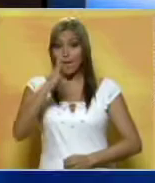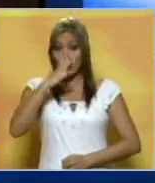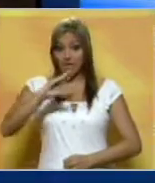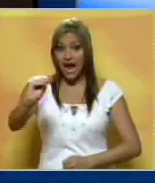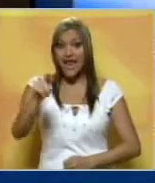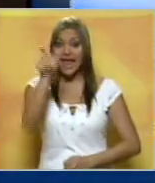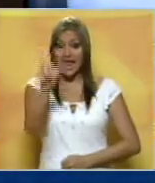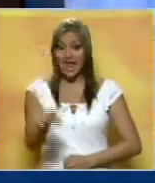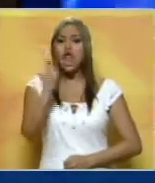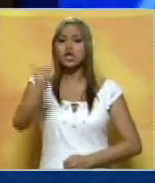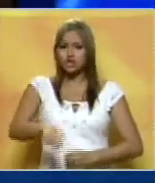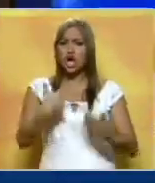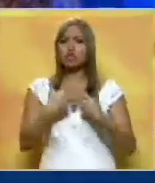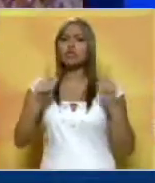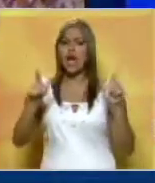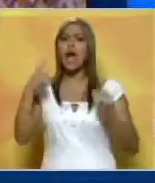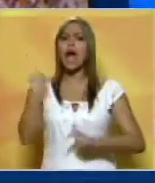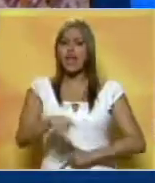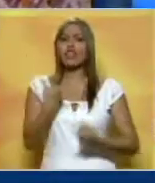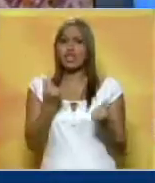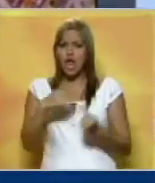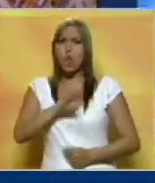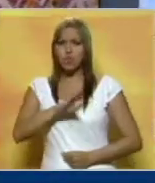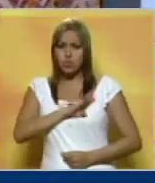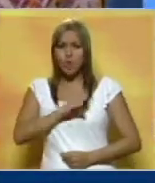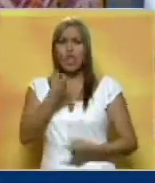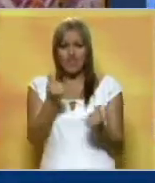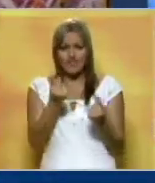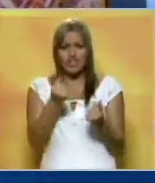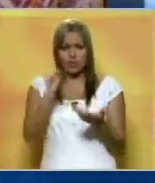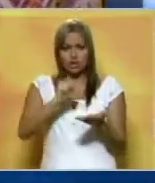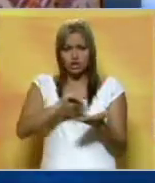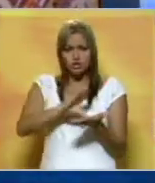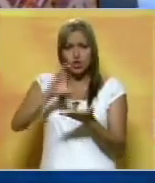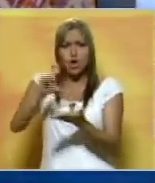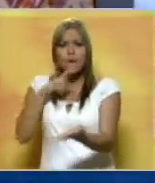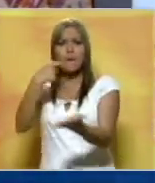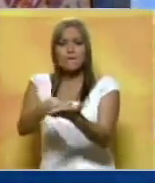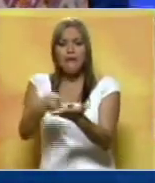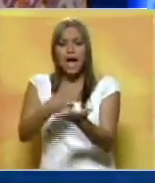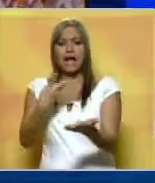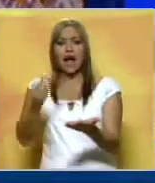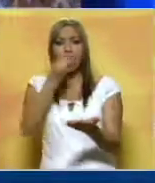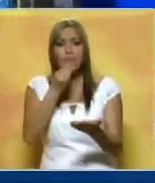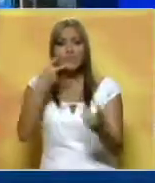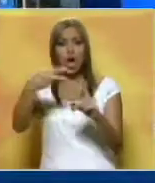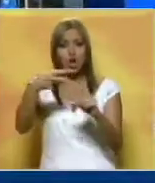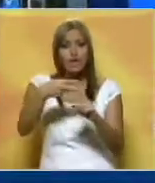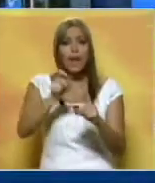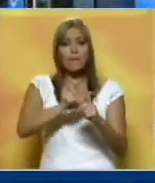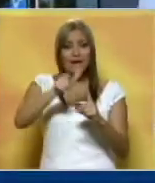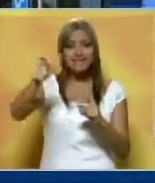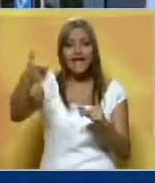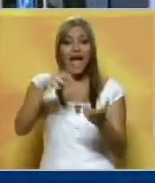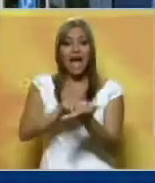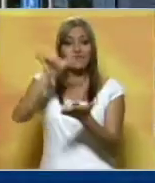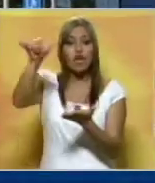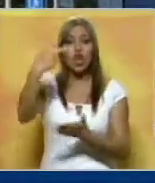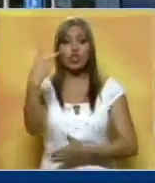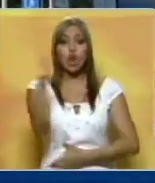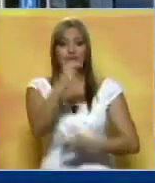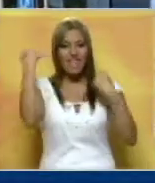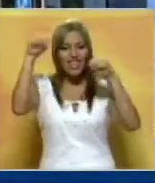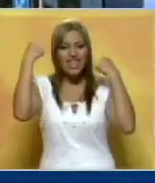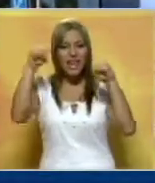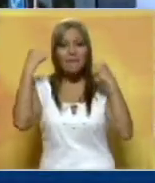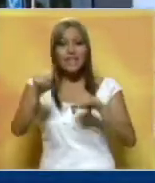funcionario estaba autorizado para llevar esa cantidad de dinero en efectivo con el fin de pagar hospedaje, alimentación, pasajes de avión y 2 meses de